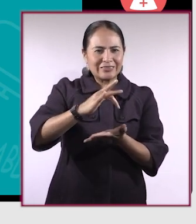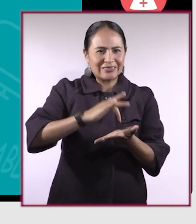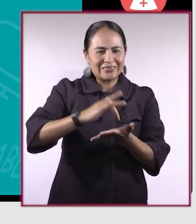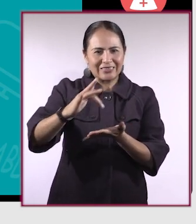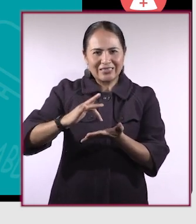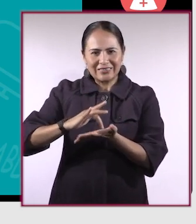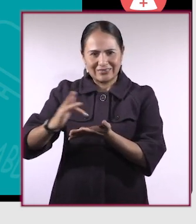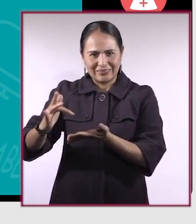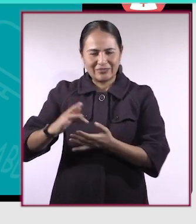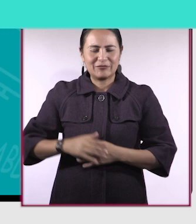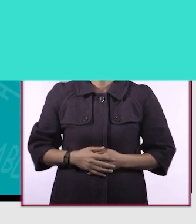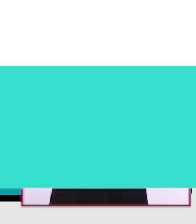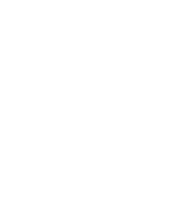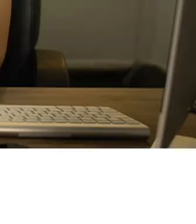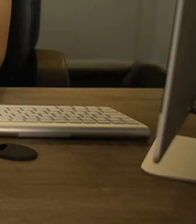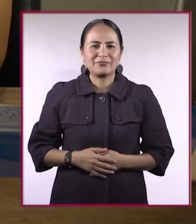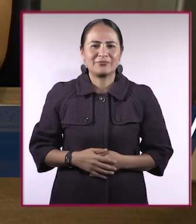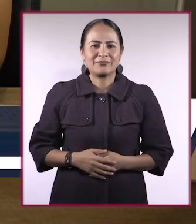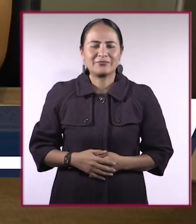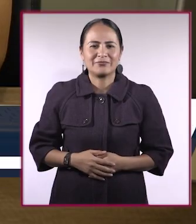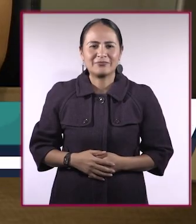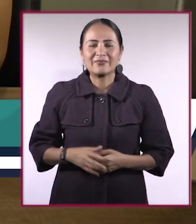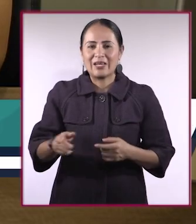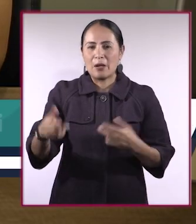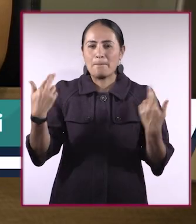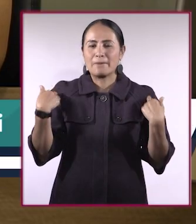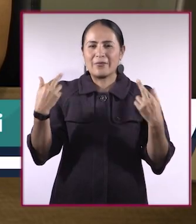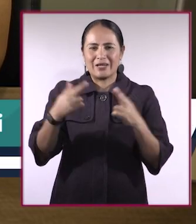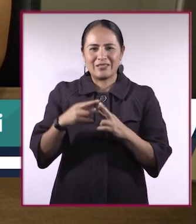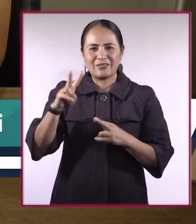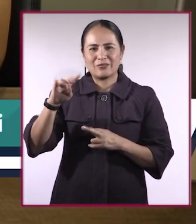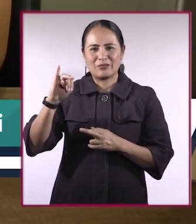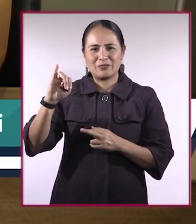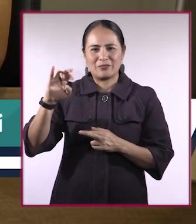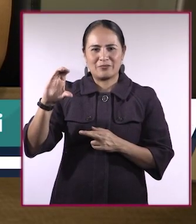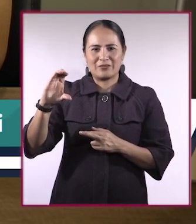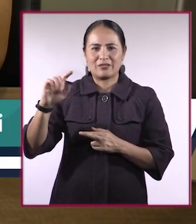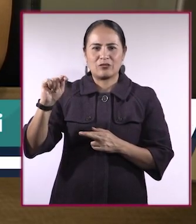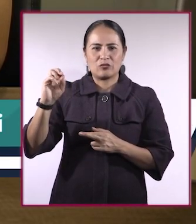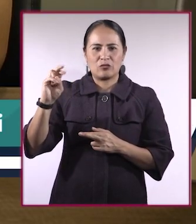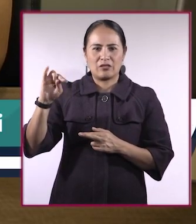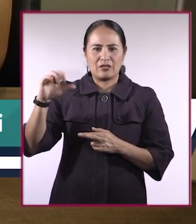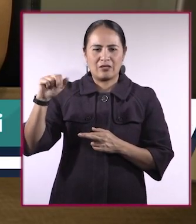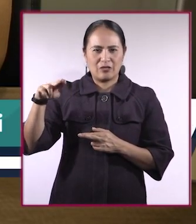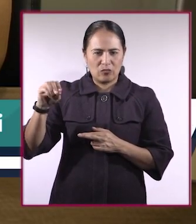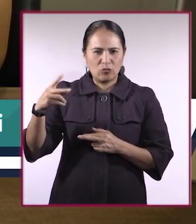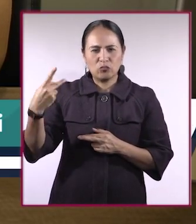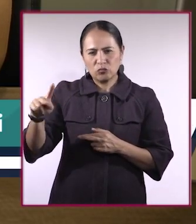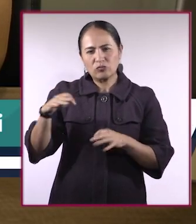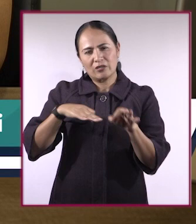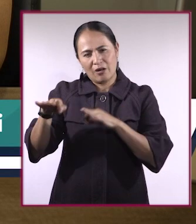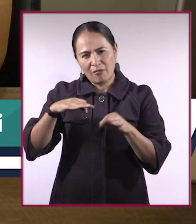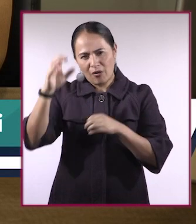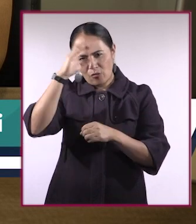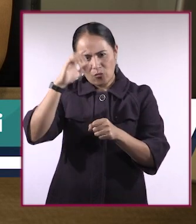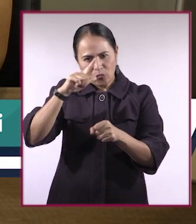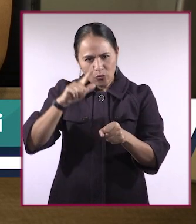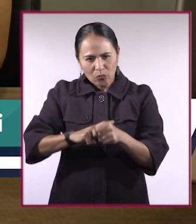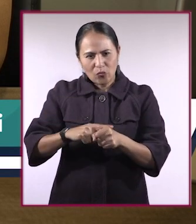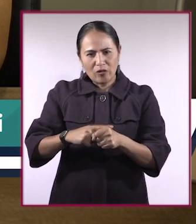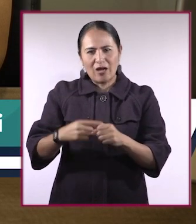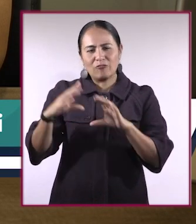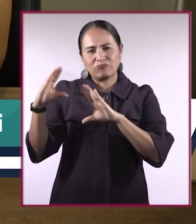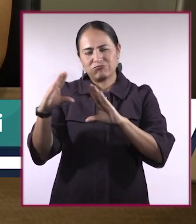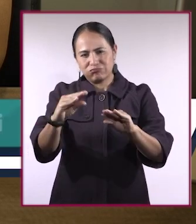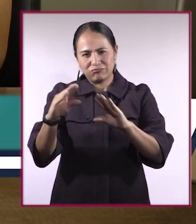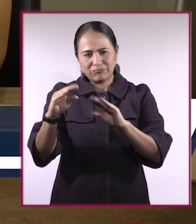diferentes variantes del náhuatl. Agradecemos al maestro Victoriano por habernos compartido parte de su trabajo, de su cultura y